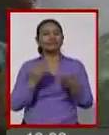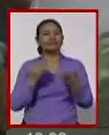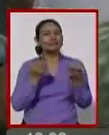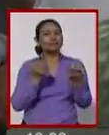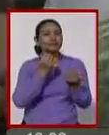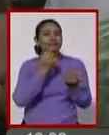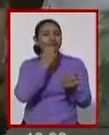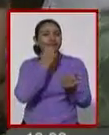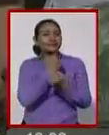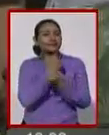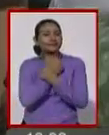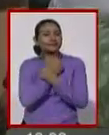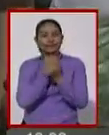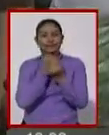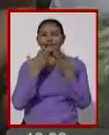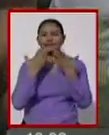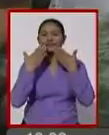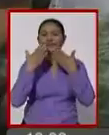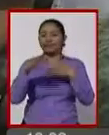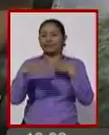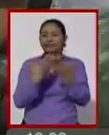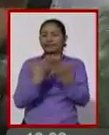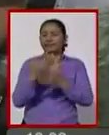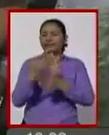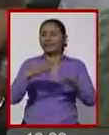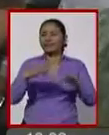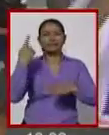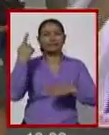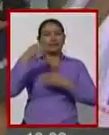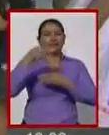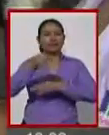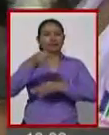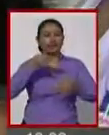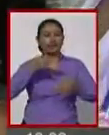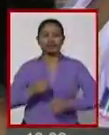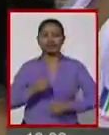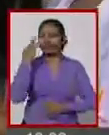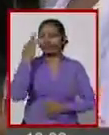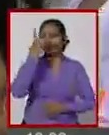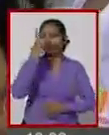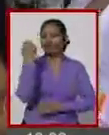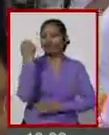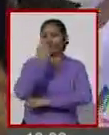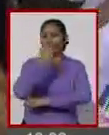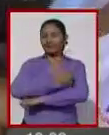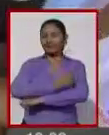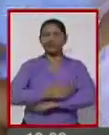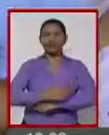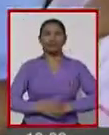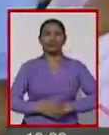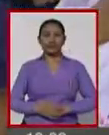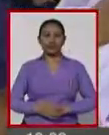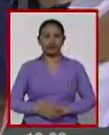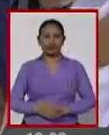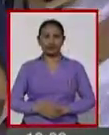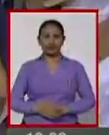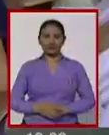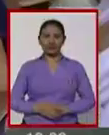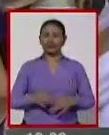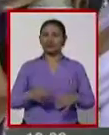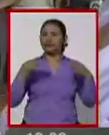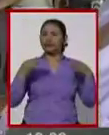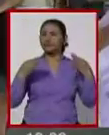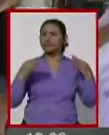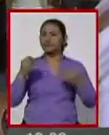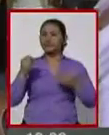Lo quiero mucho y gracias por todo lo que hace por nosotros. Pasándola bonito en este día con buen papá. Día, sí, claro que sí, aquí agasajando a